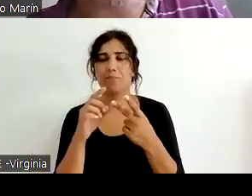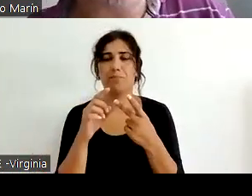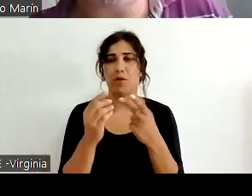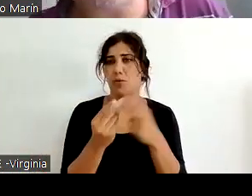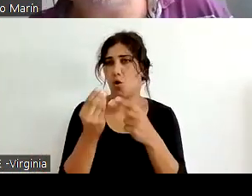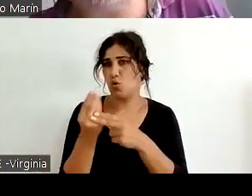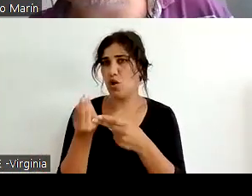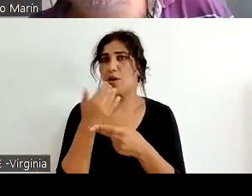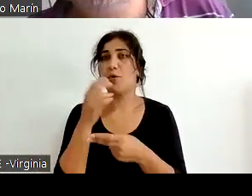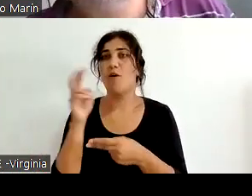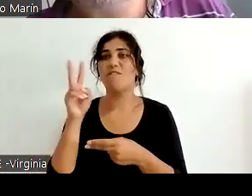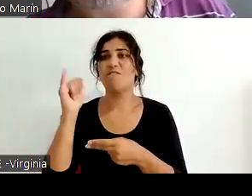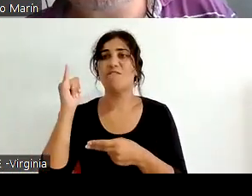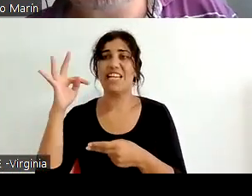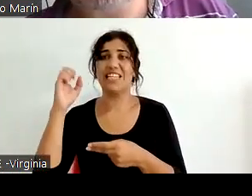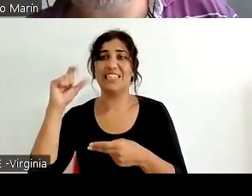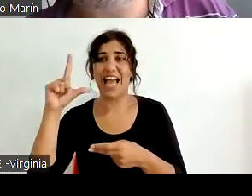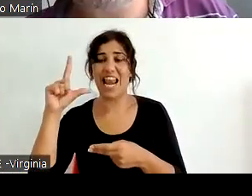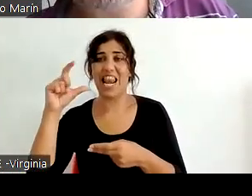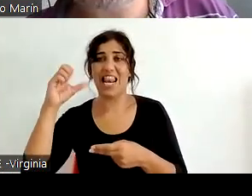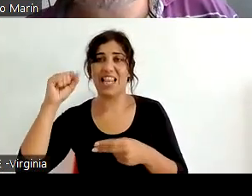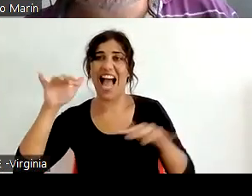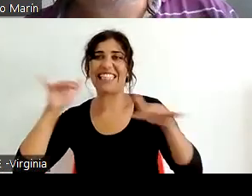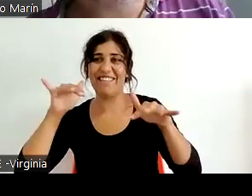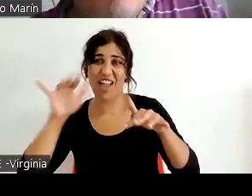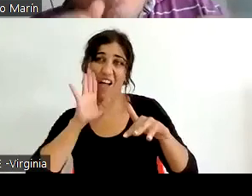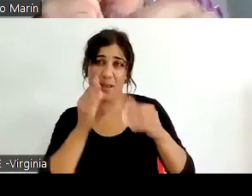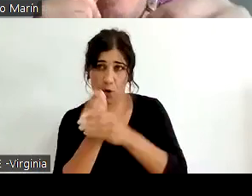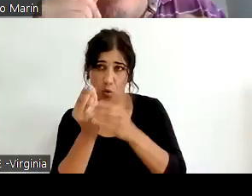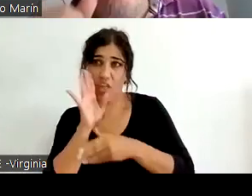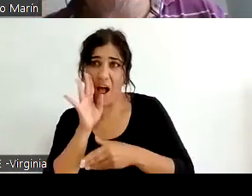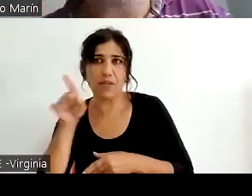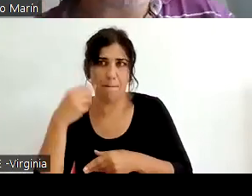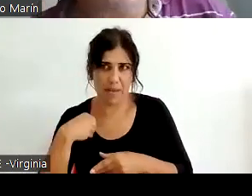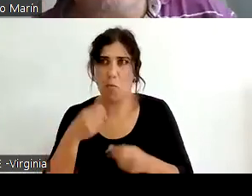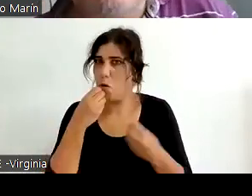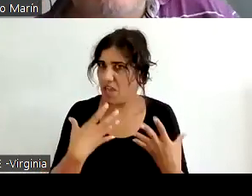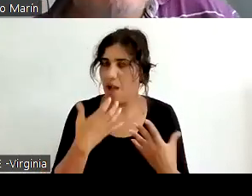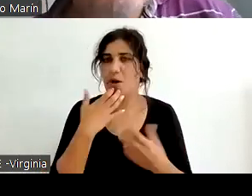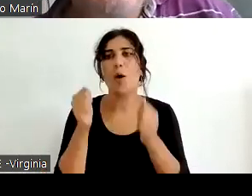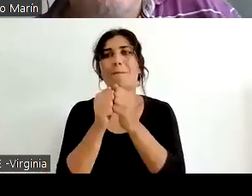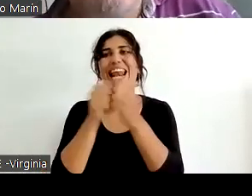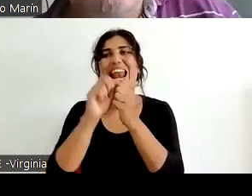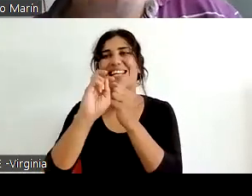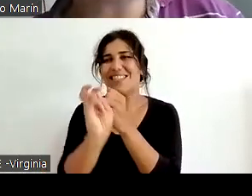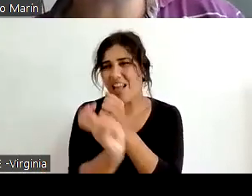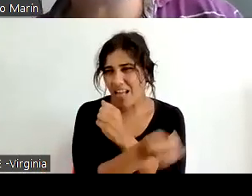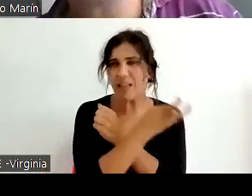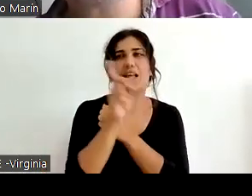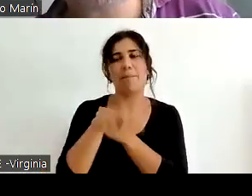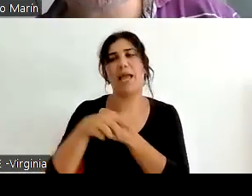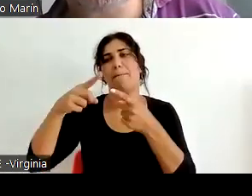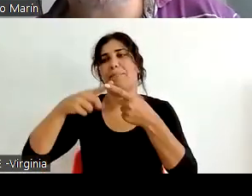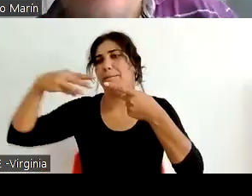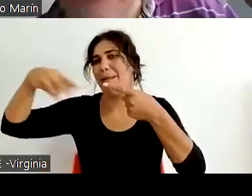el VitaActive, por ejemplo, podría ir muy bien. Diferentes minerales, hemos hablado también pues, del